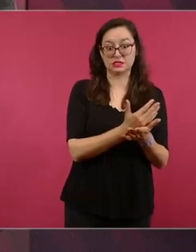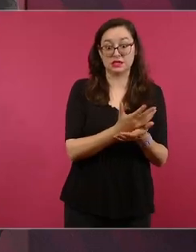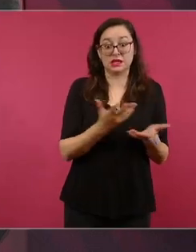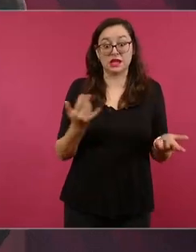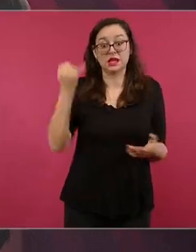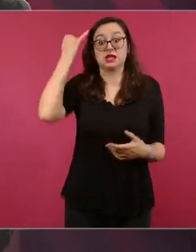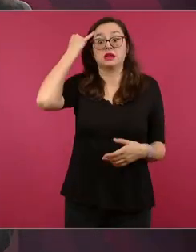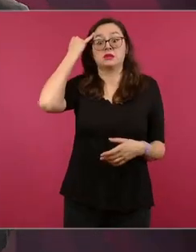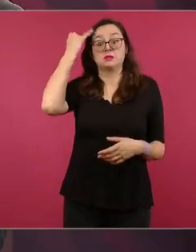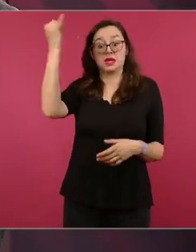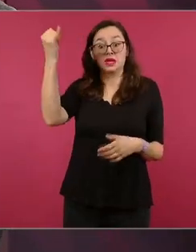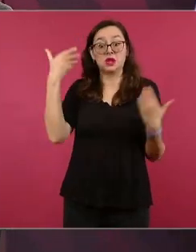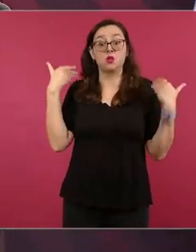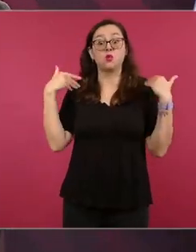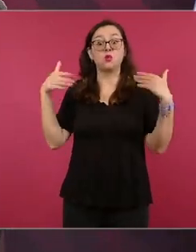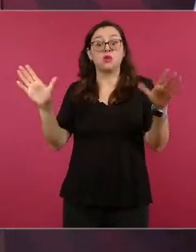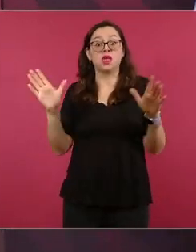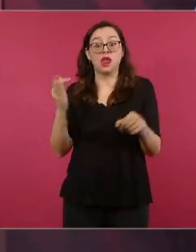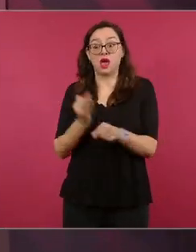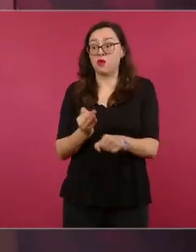situación como esta